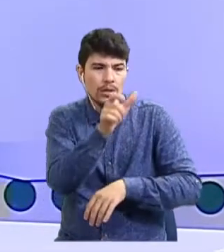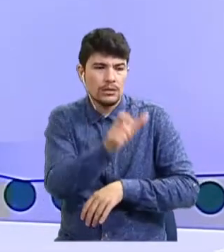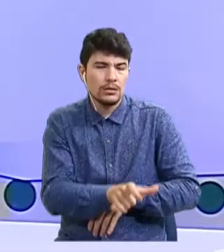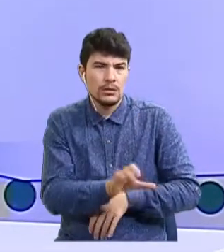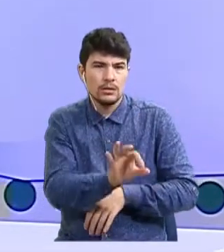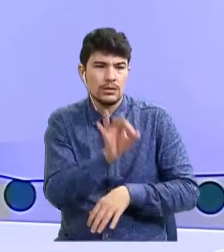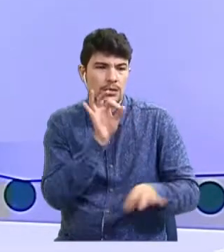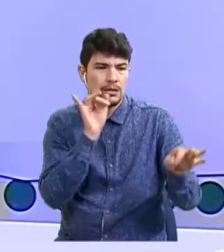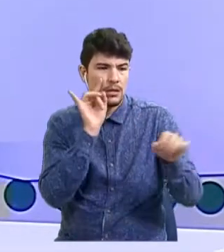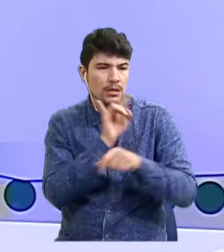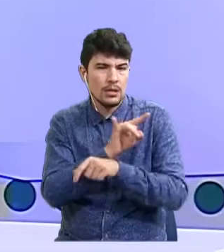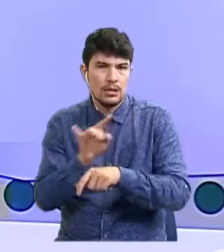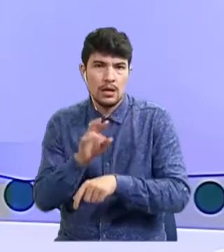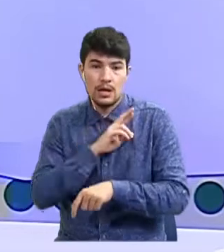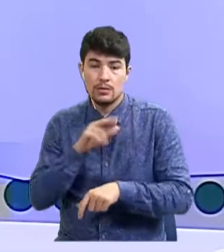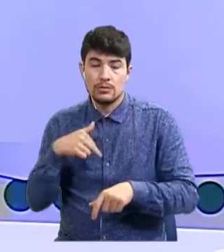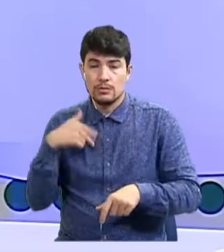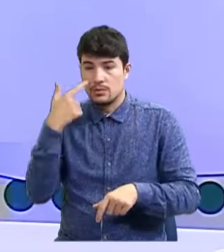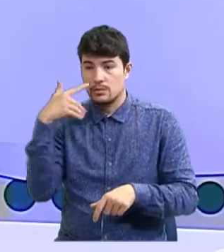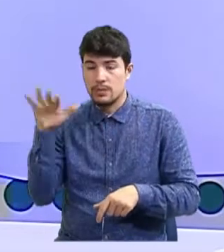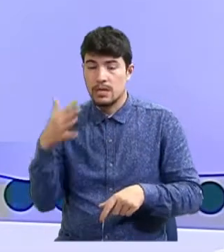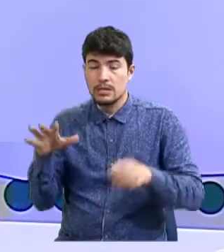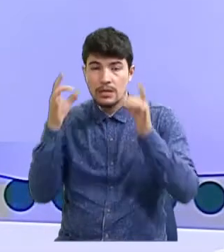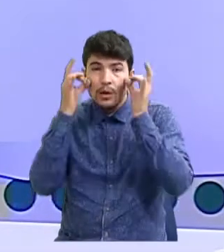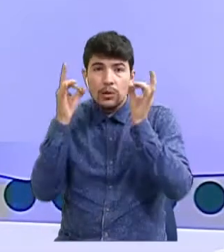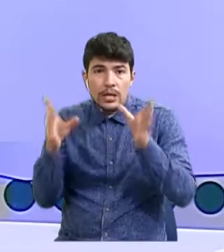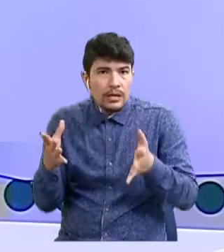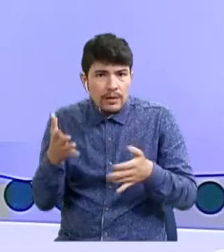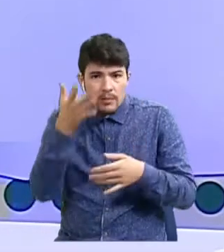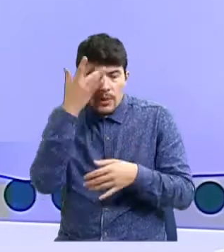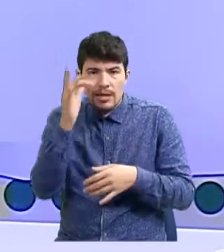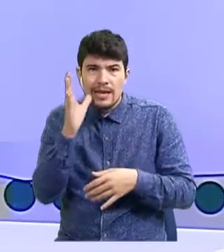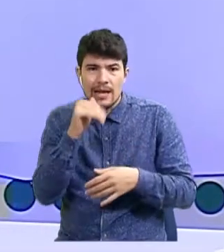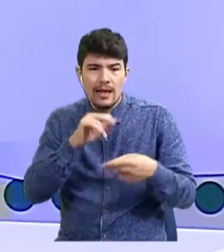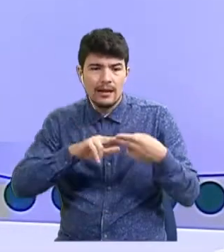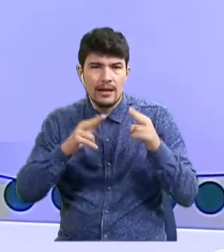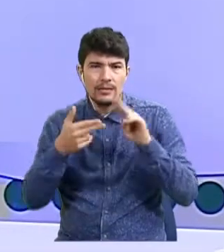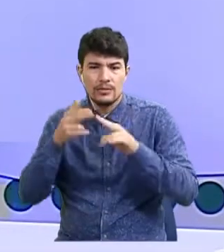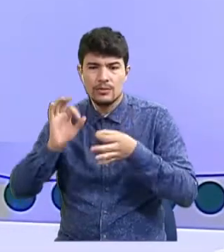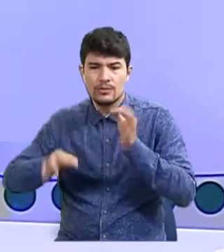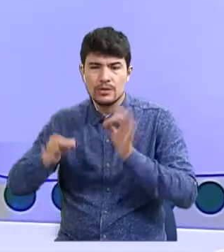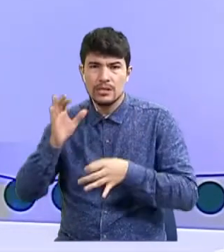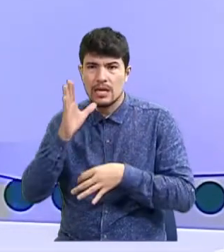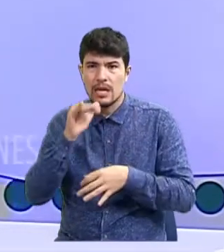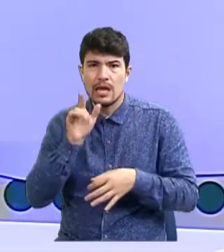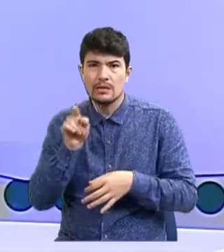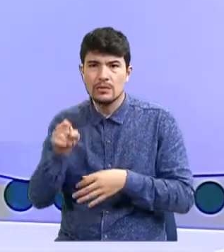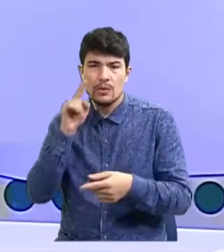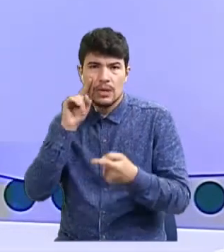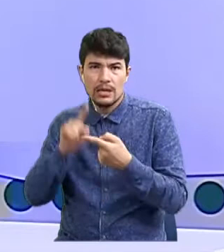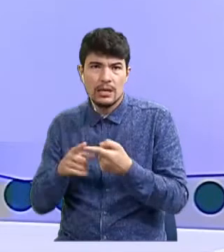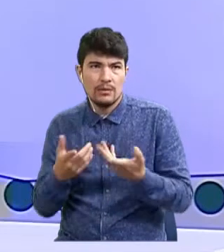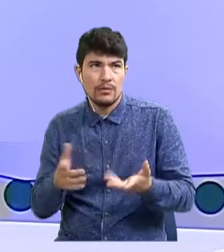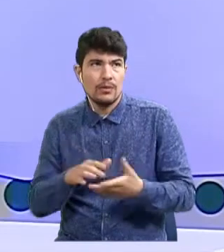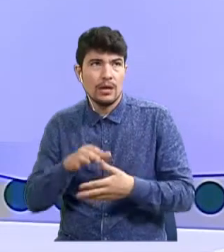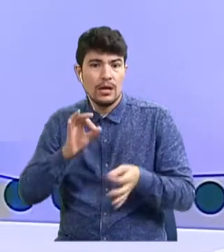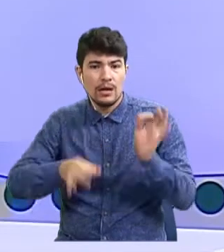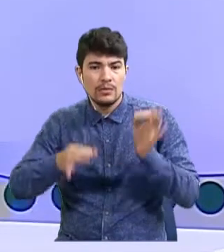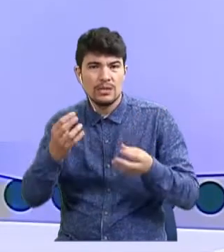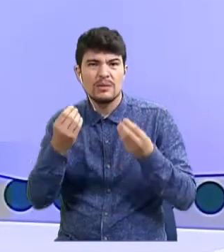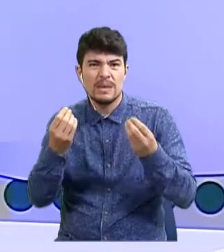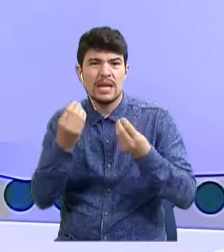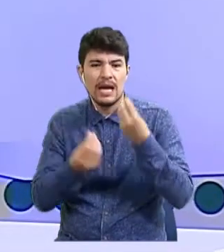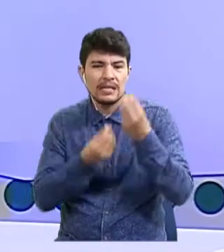elija el contralor. A nosotros nos parece eso grave, porque en nada tiene que ver la justicia, es decir, nada de eso es misional. La justicia es